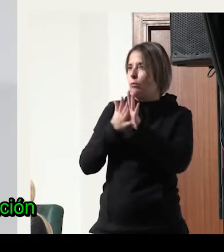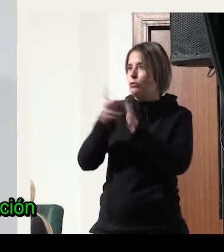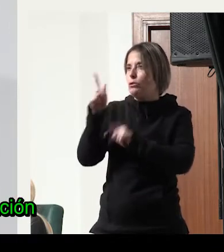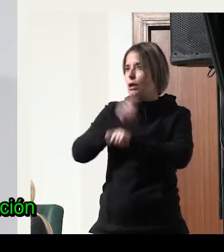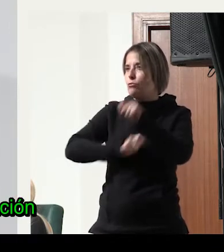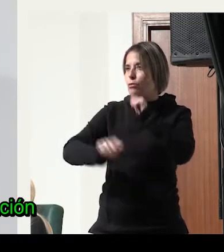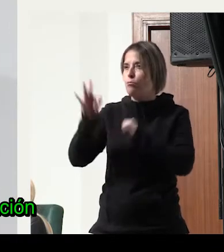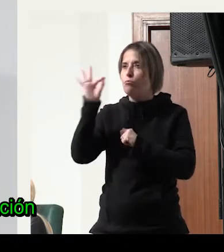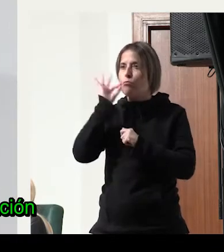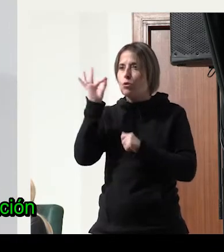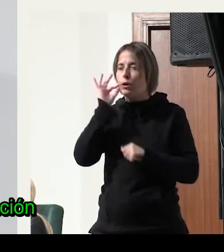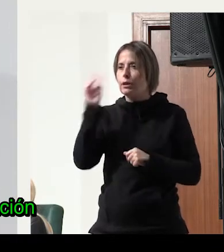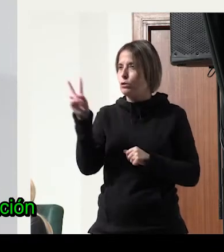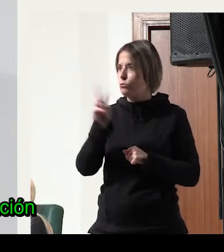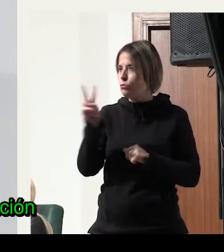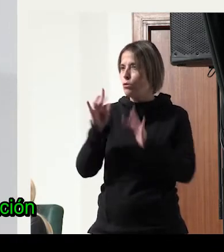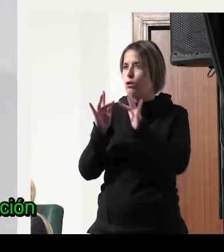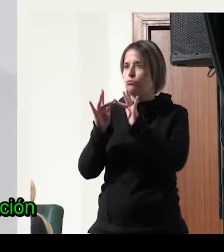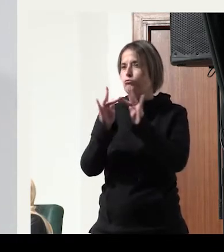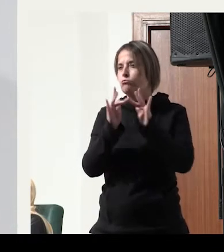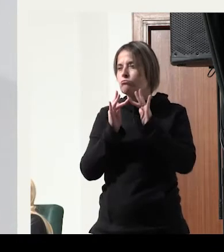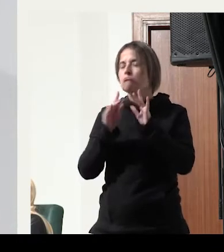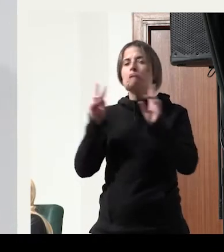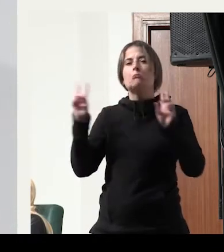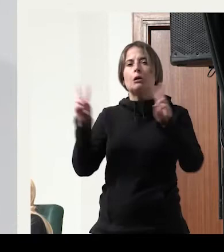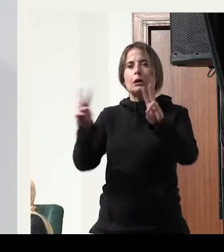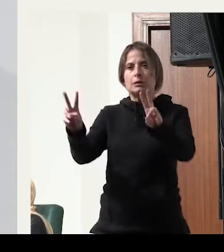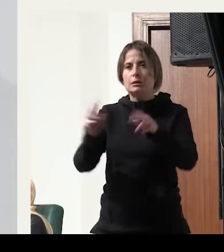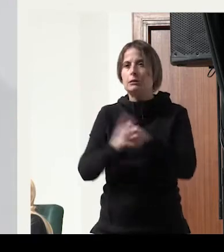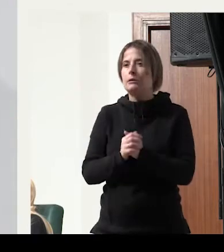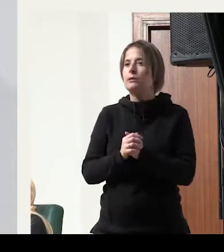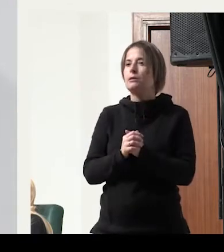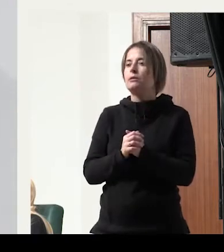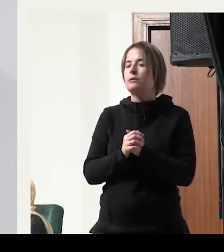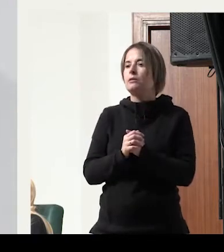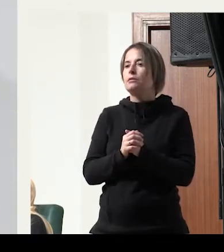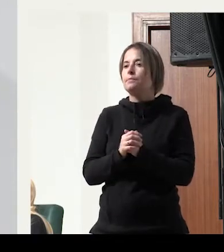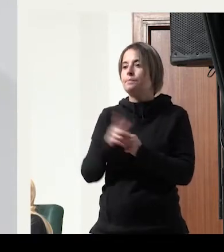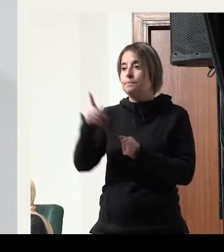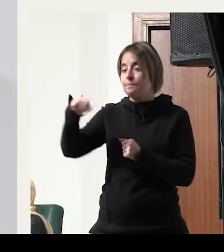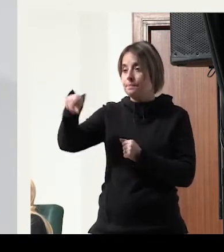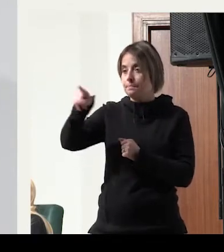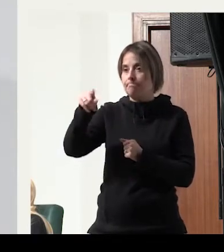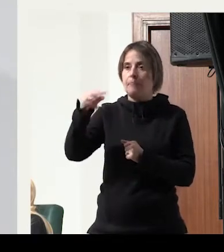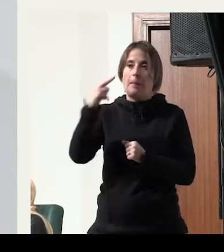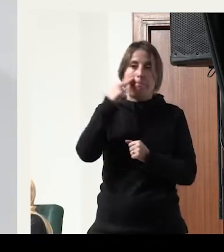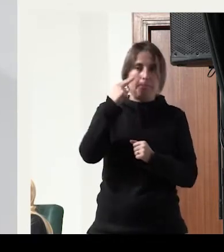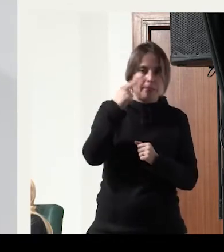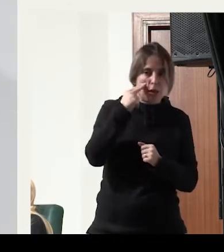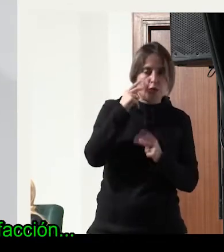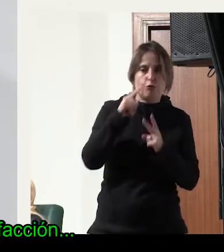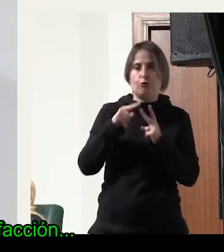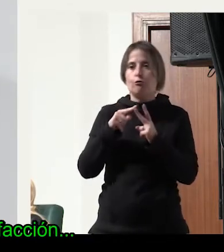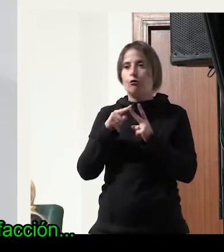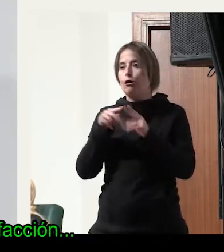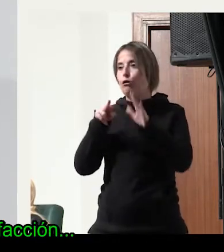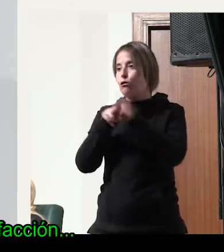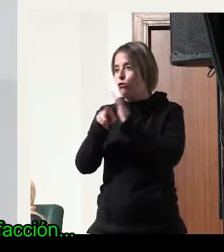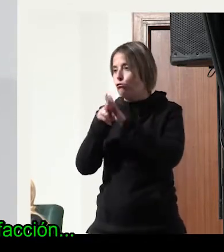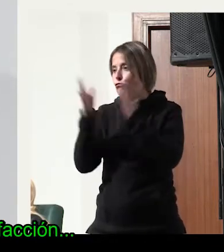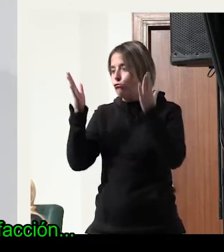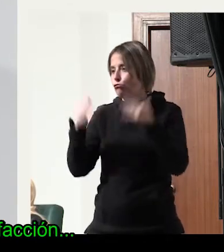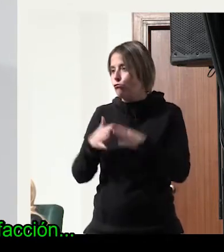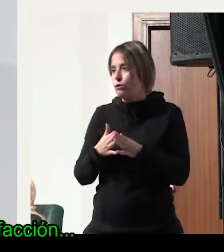tenemos mucha relación y son muy activas, claro, luego entre eso, el miedo, la falta de medios, pues claro, se